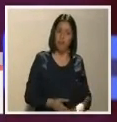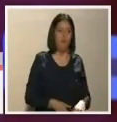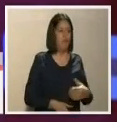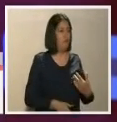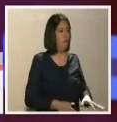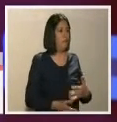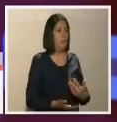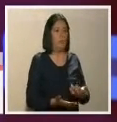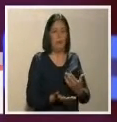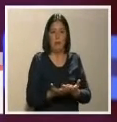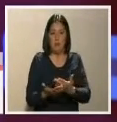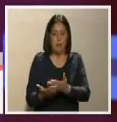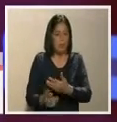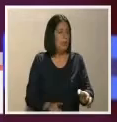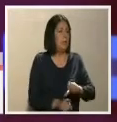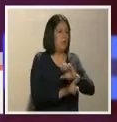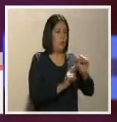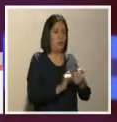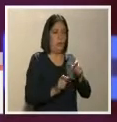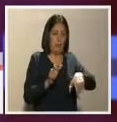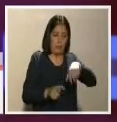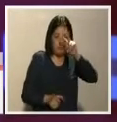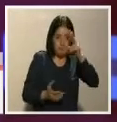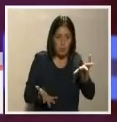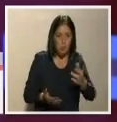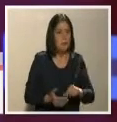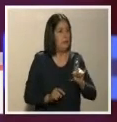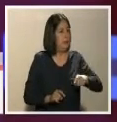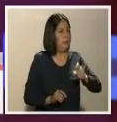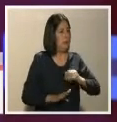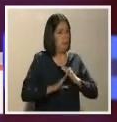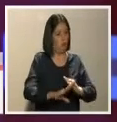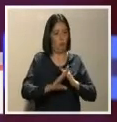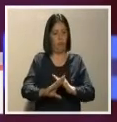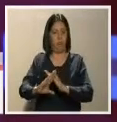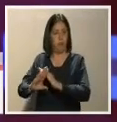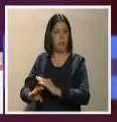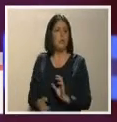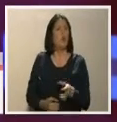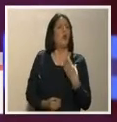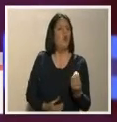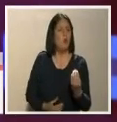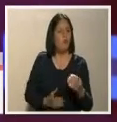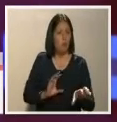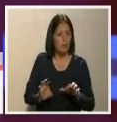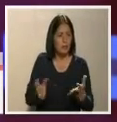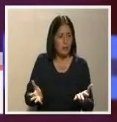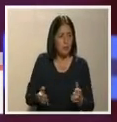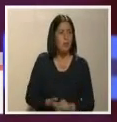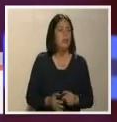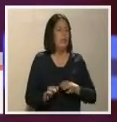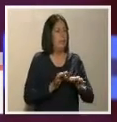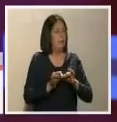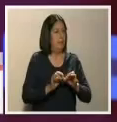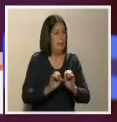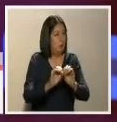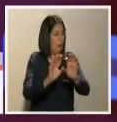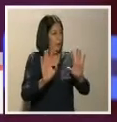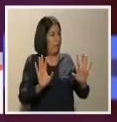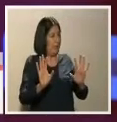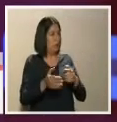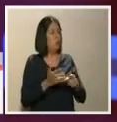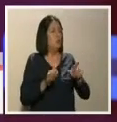en el Perú hoy. Tenemos que impedir eso. Y la única forma de hacerlo es transparentando